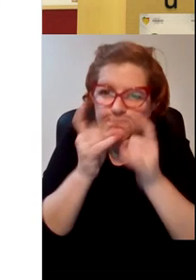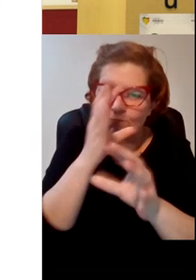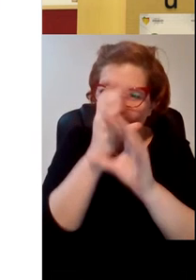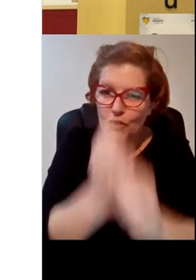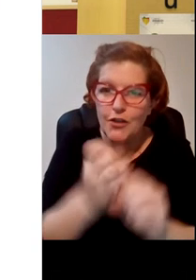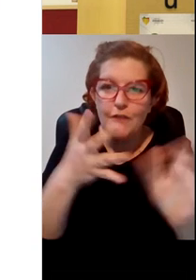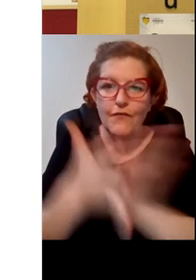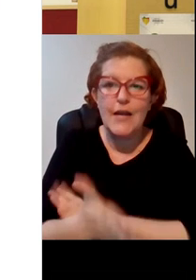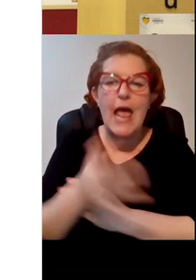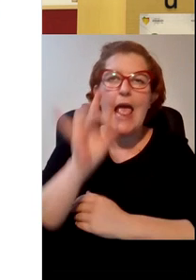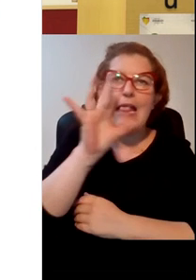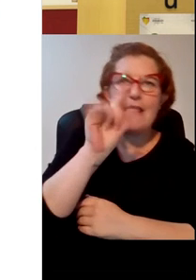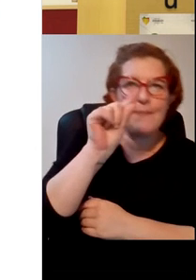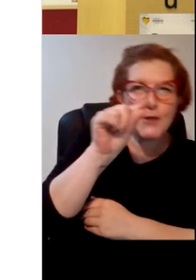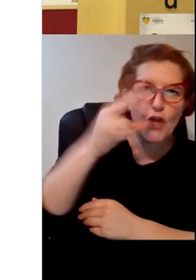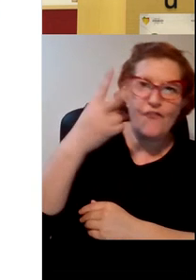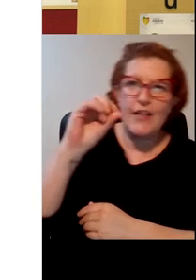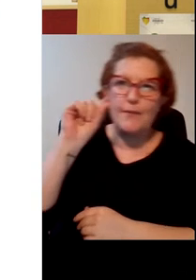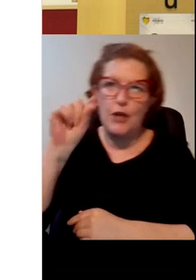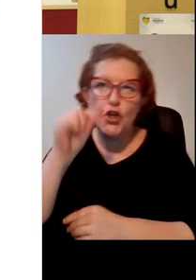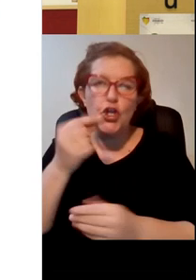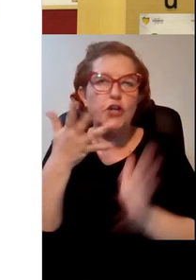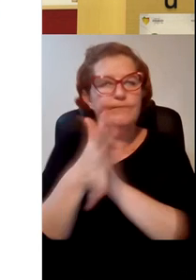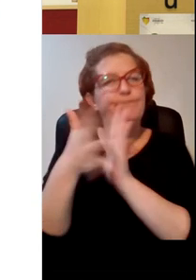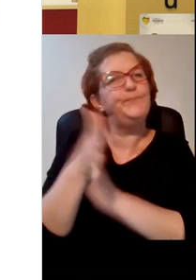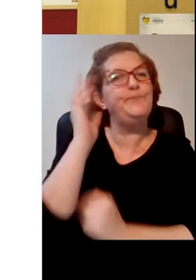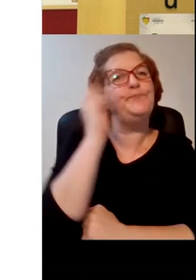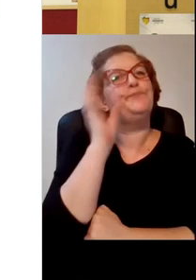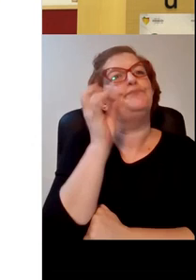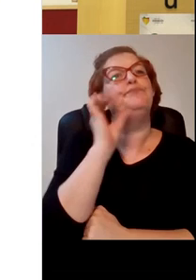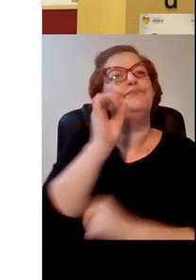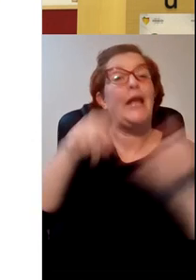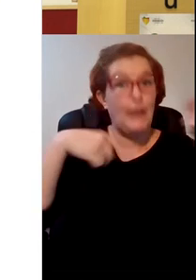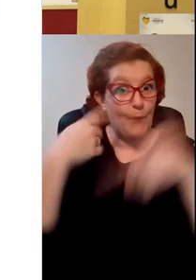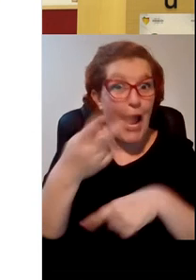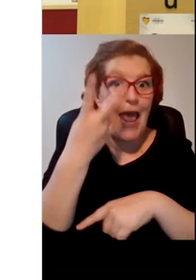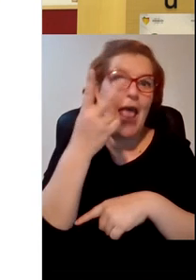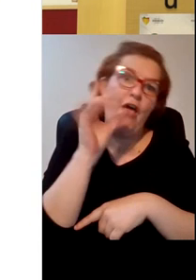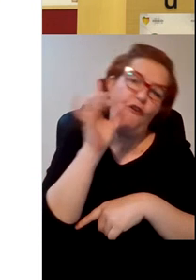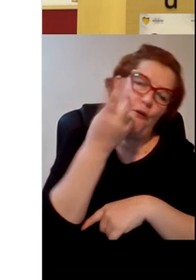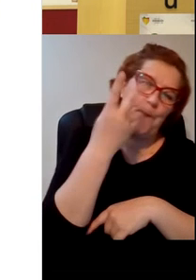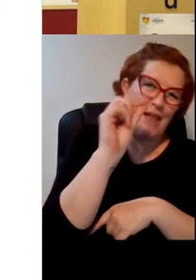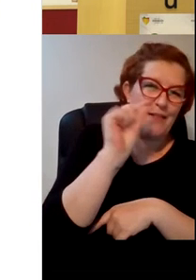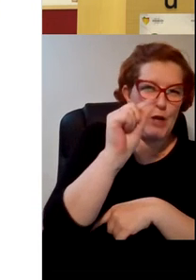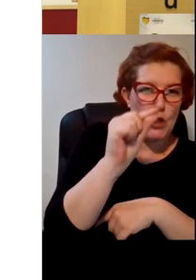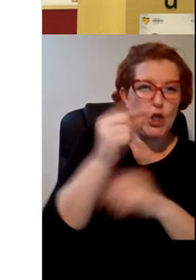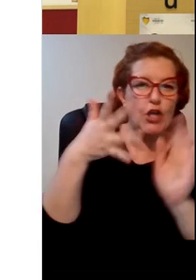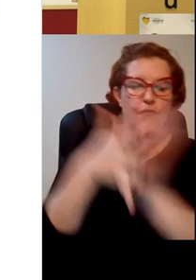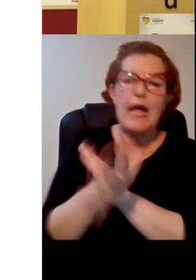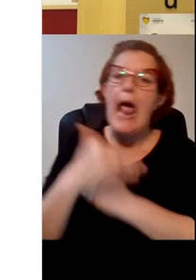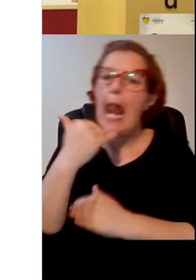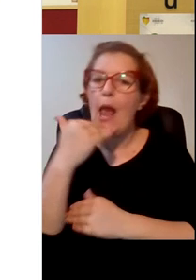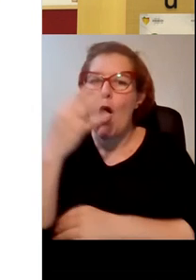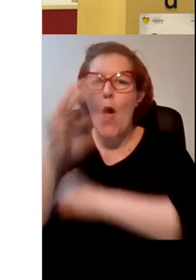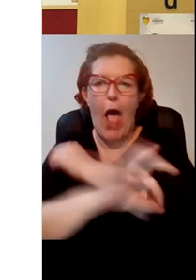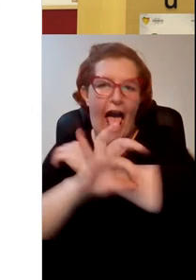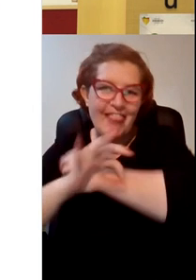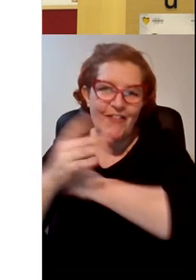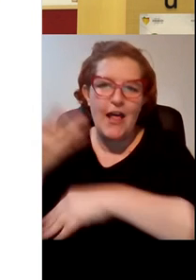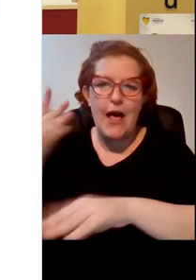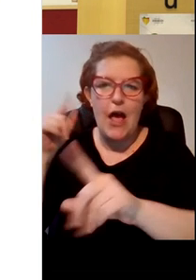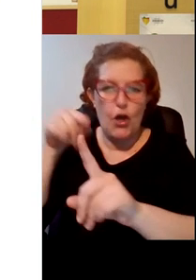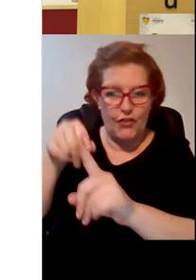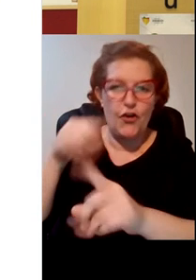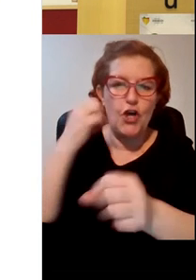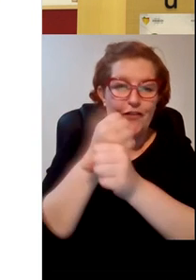15-20 minutos de explicación del profesor justo después de ese segmento iba a haber alguna actividad con el objetivo de trabajar